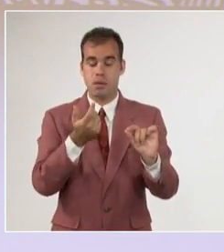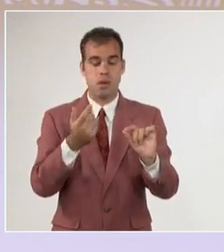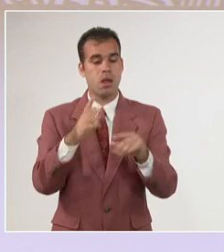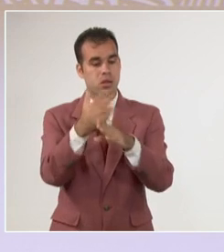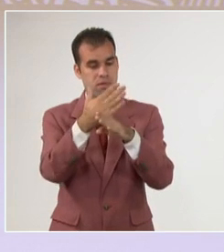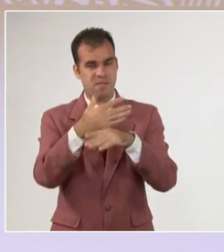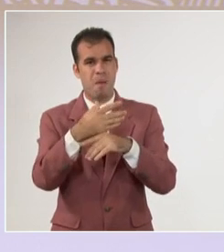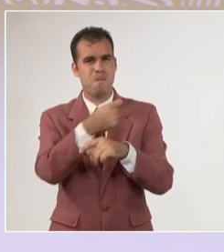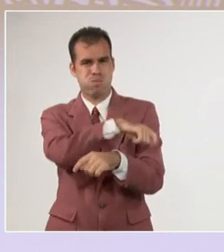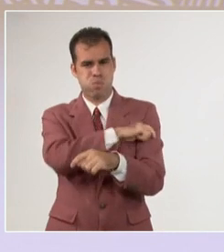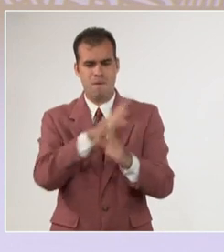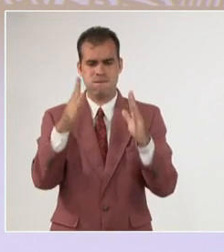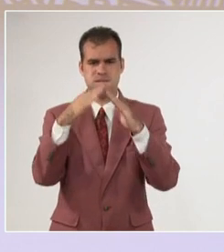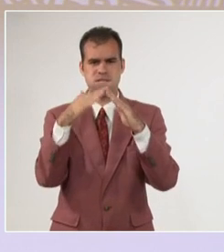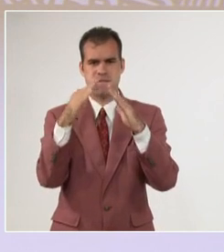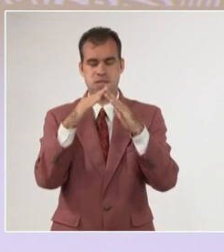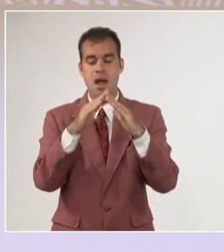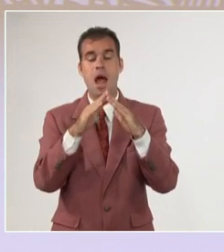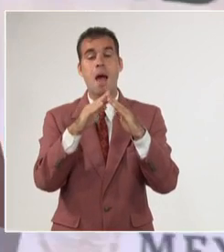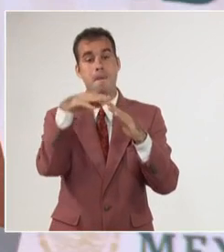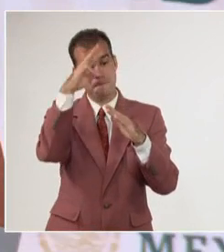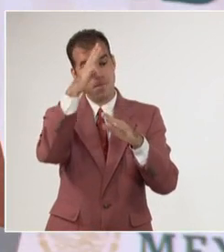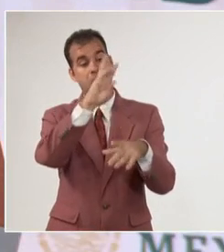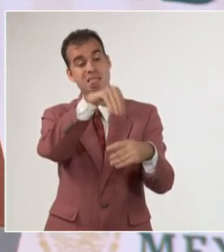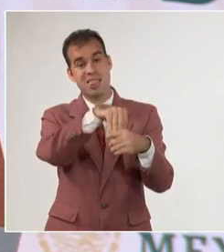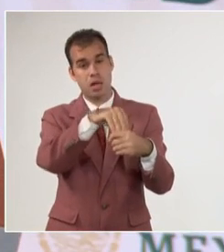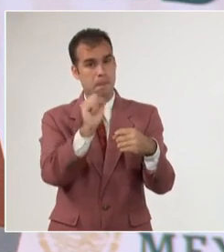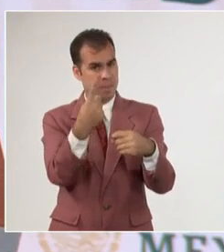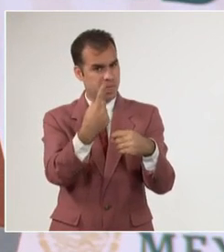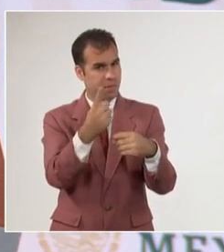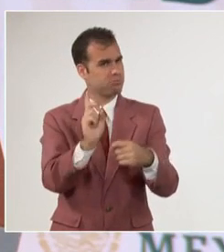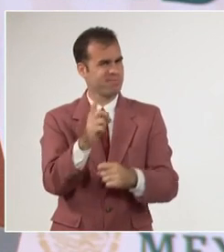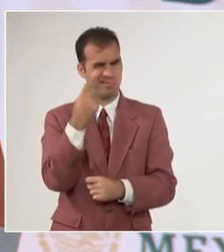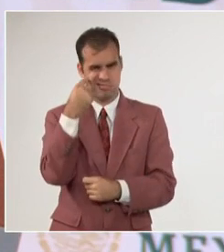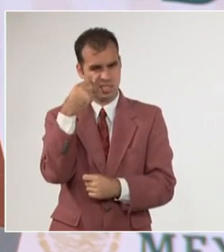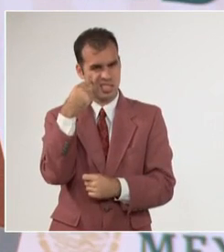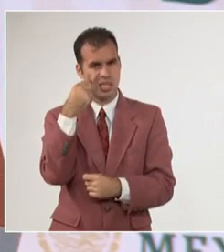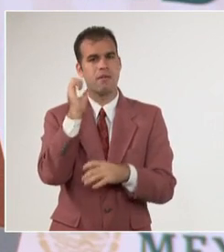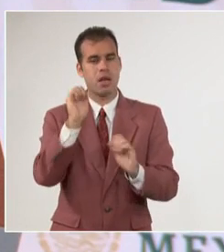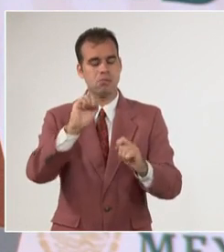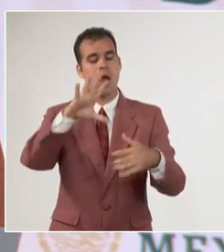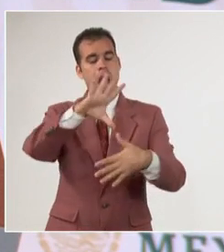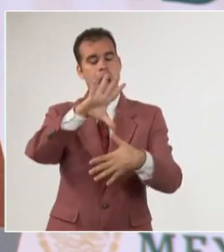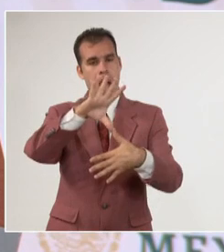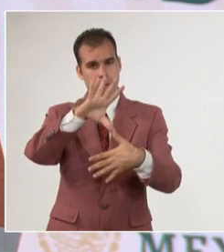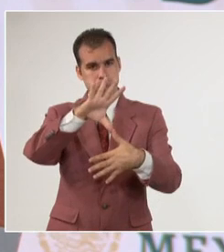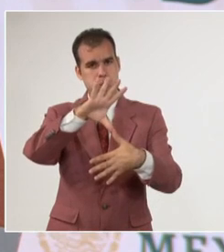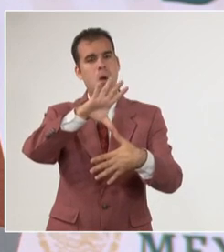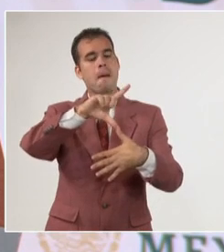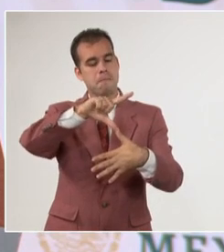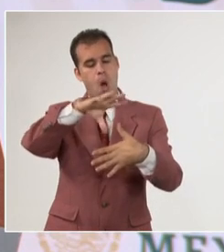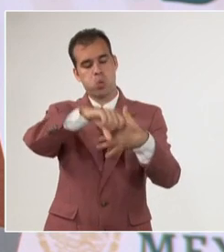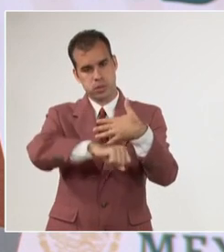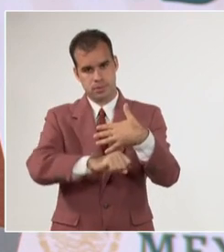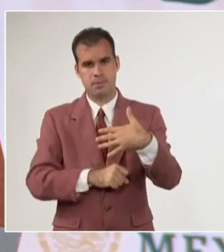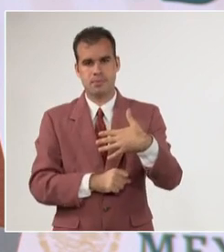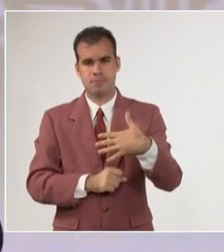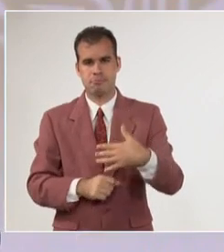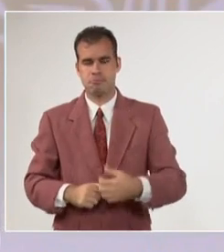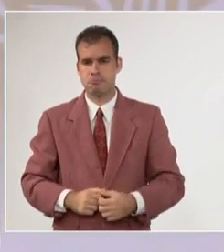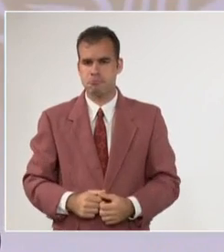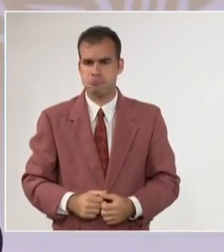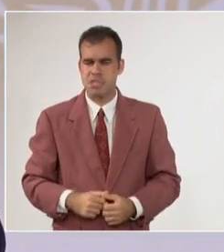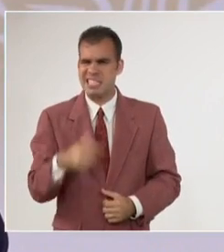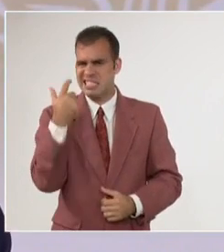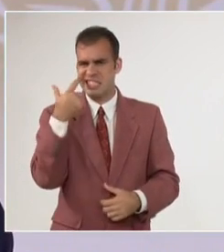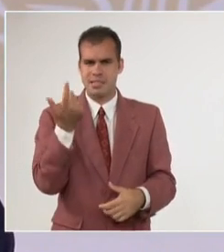que habitaban el territorio no solo mexicano, sino también de Centro y Suramérica y de las Antillas. Reivindicaba a todos